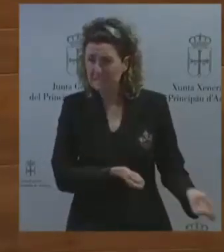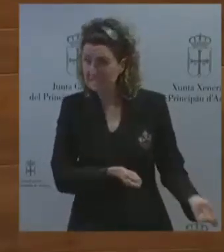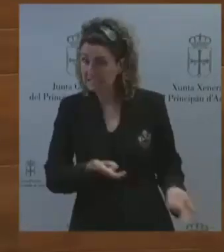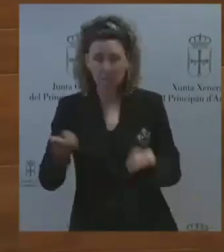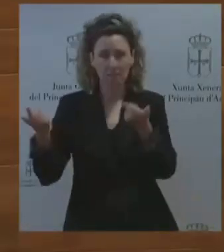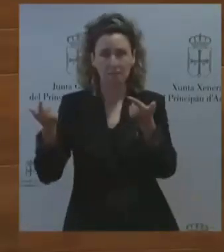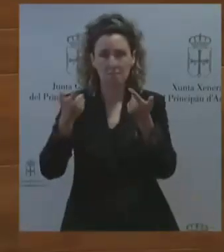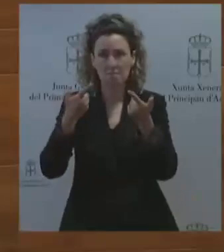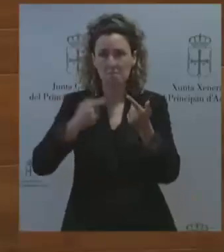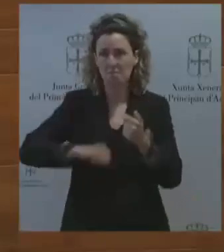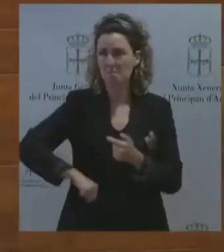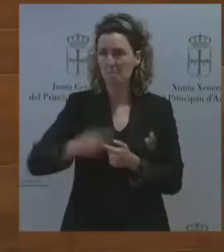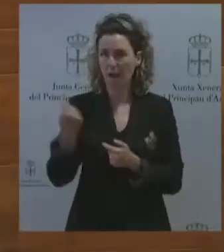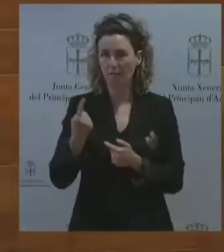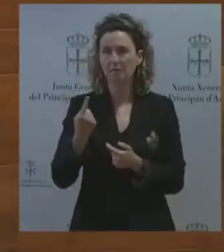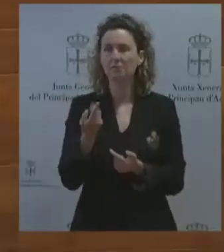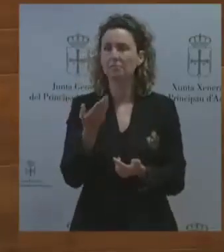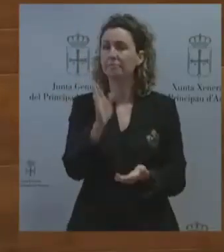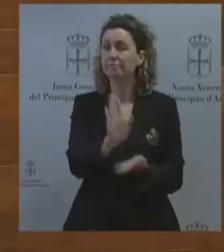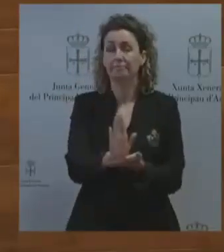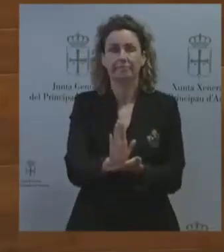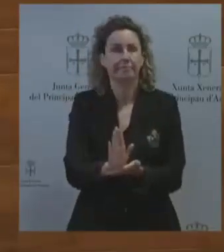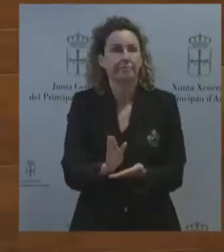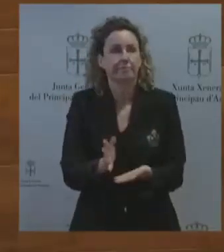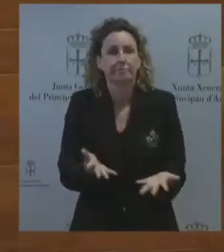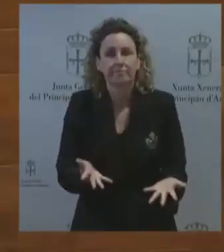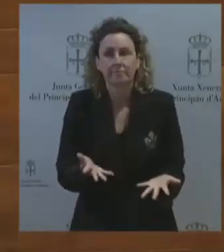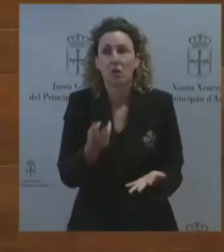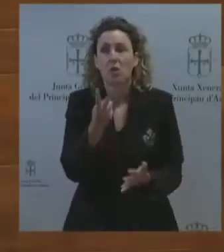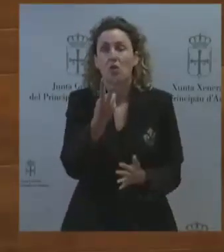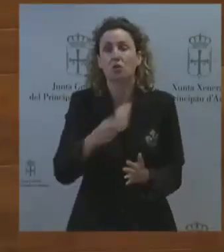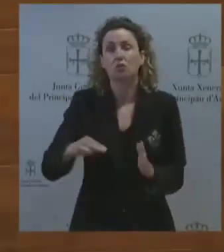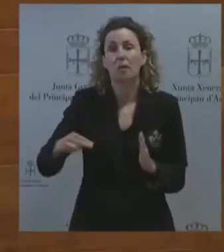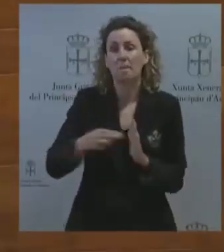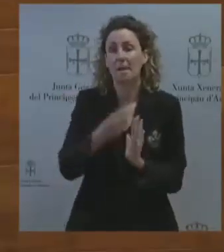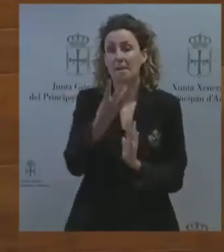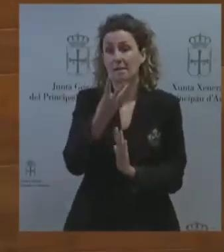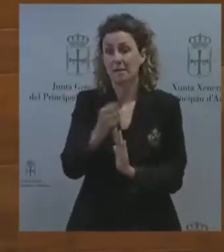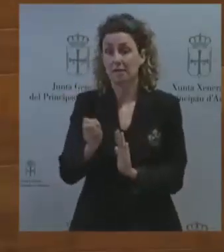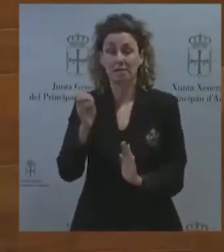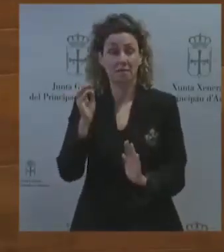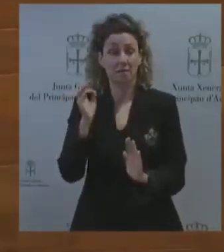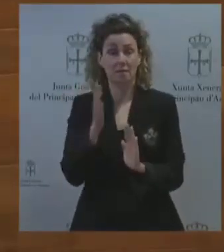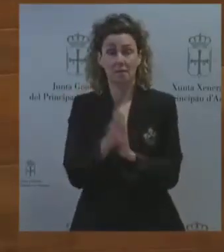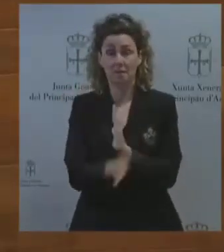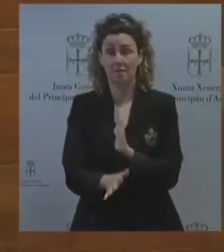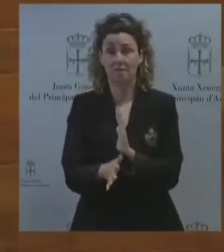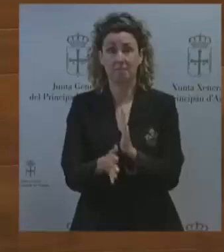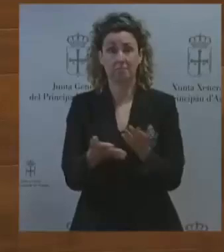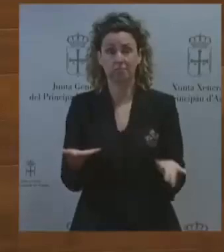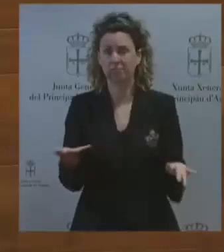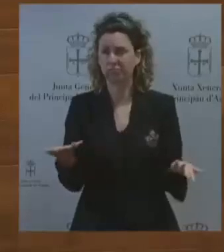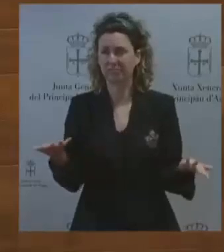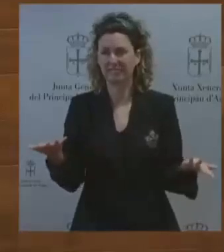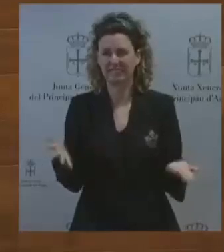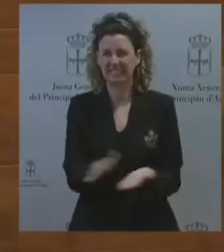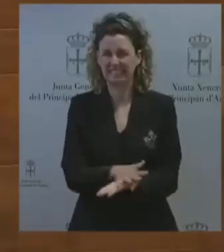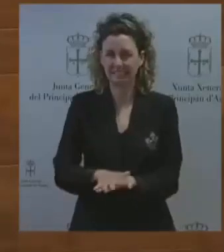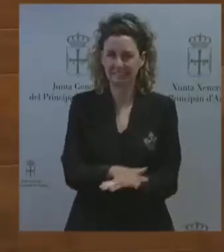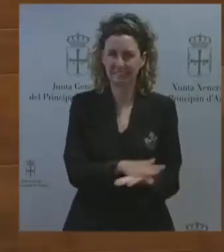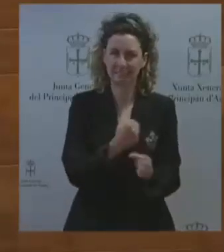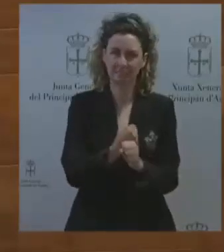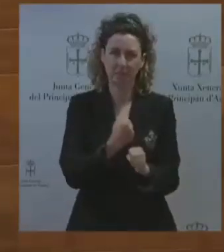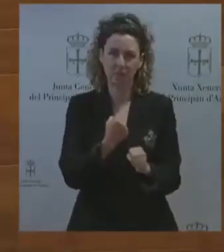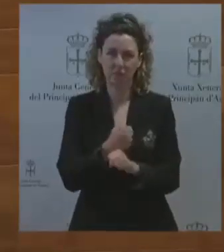suicidas de la Agenda 2030, que ha llevado a la desaparición de miles de empleos en la región. Le voy a dar un dato de cómo